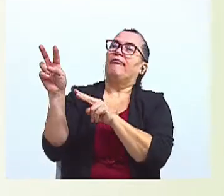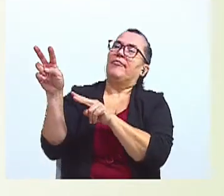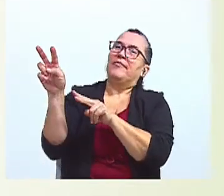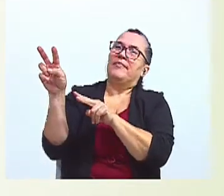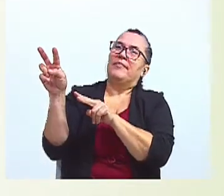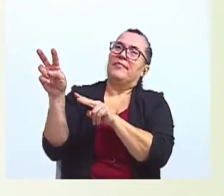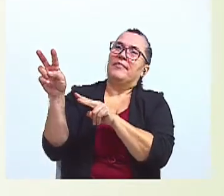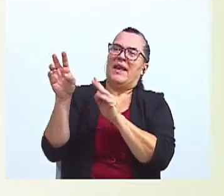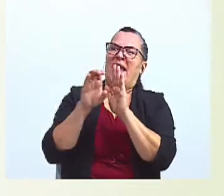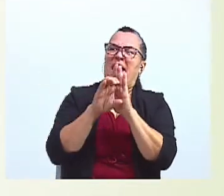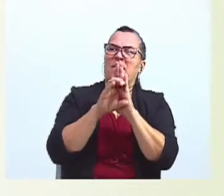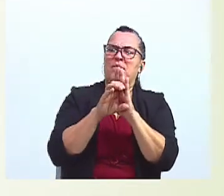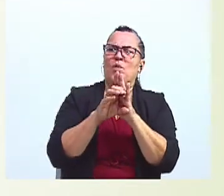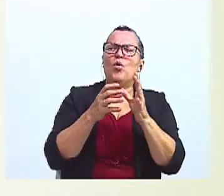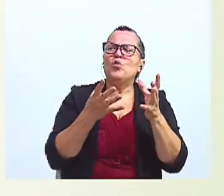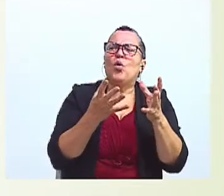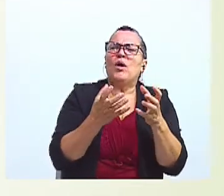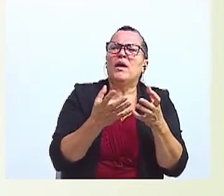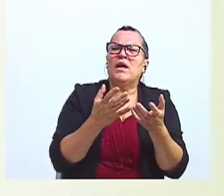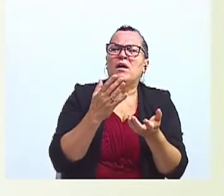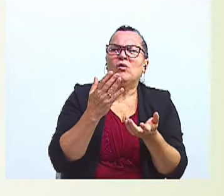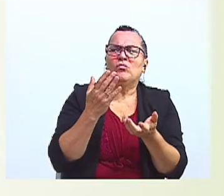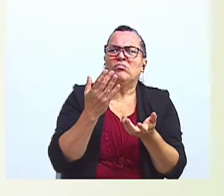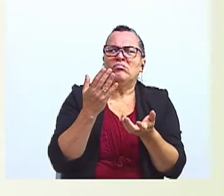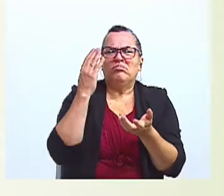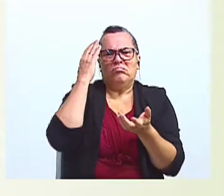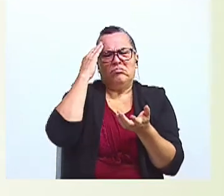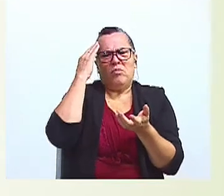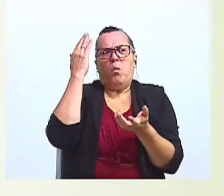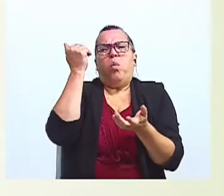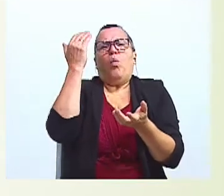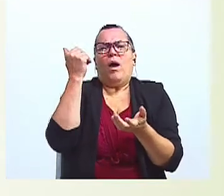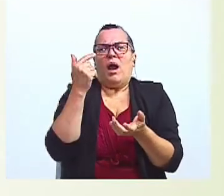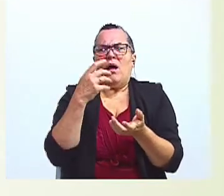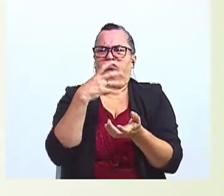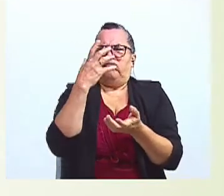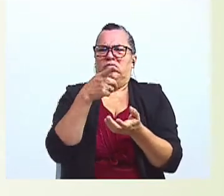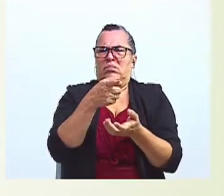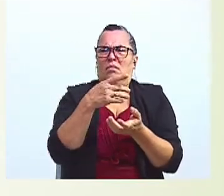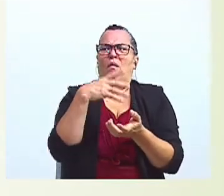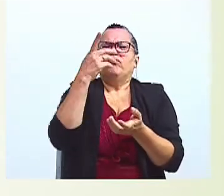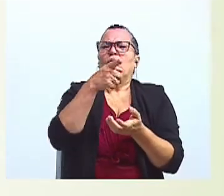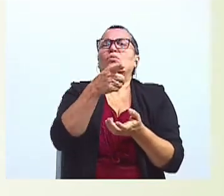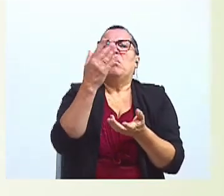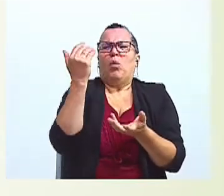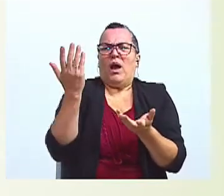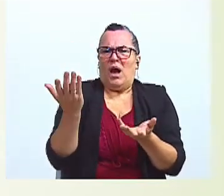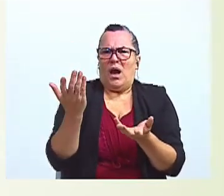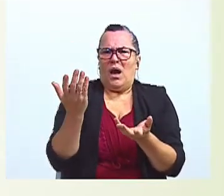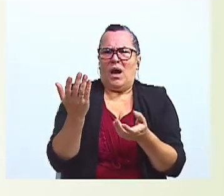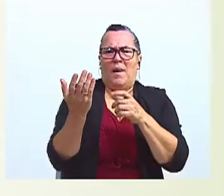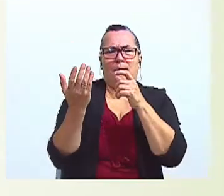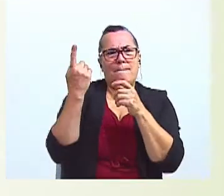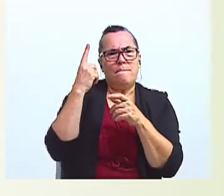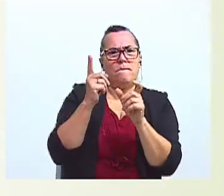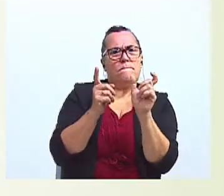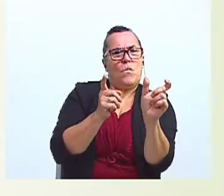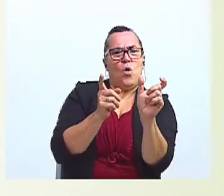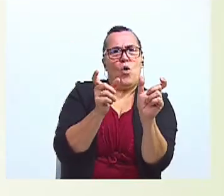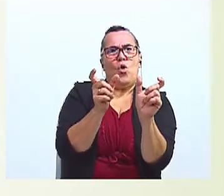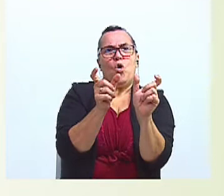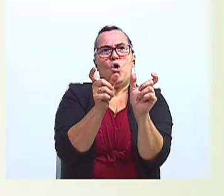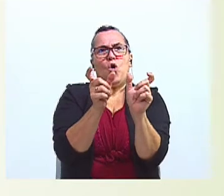ejemplo. Quiero saber el porqué de su enfado. En este caso, la palabra por qué